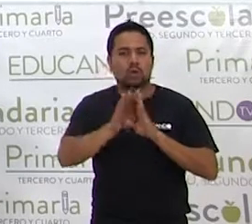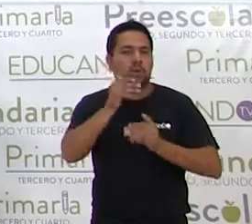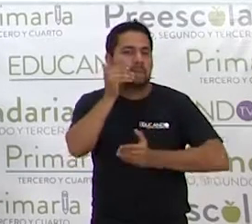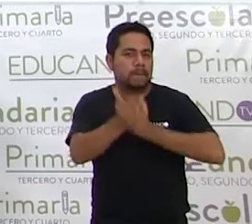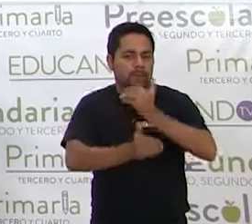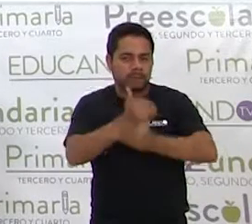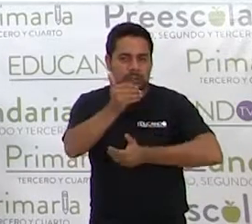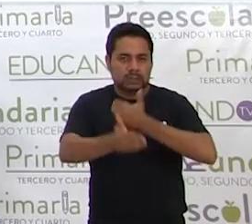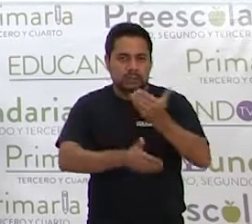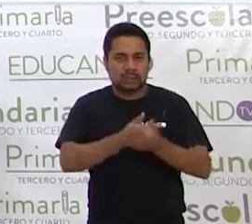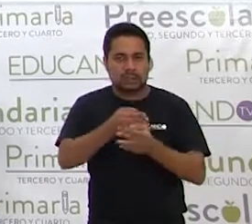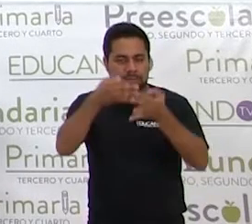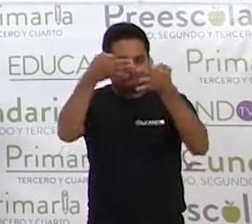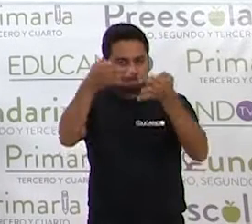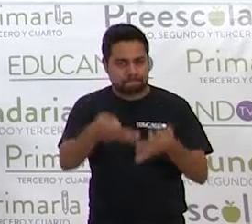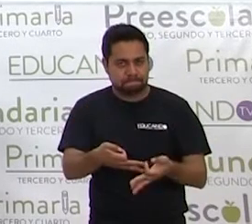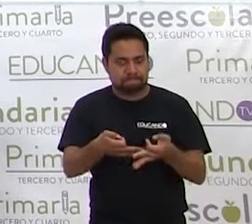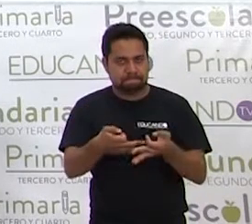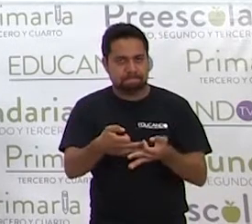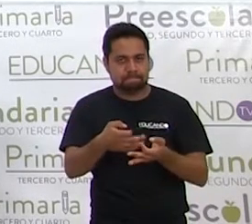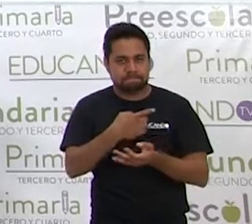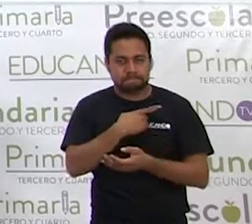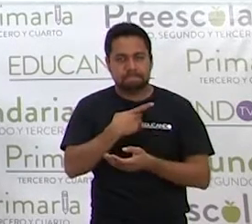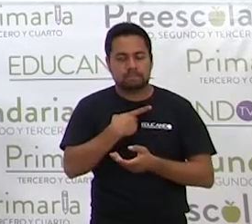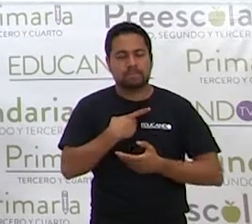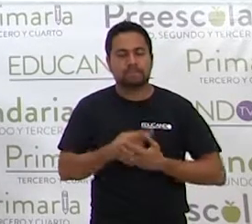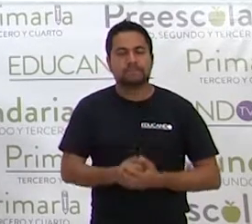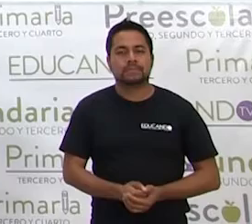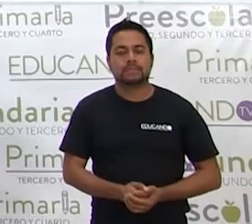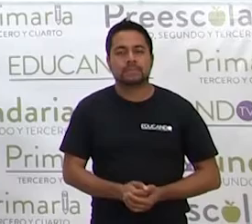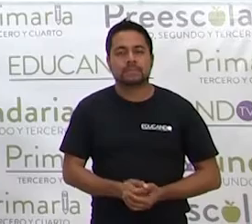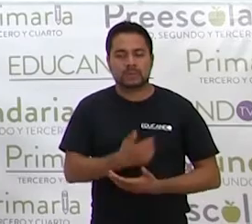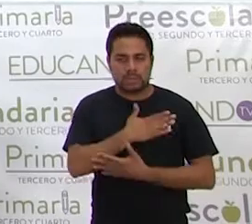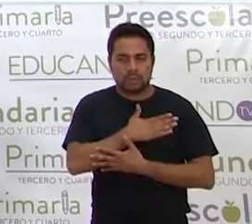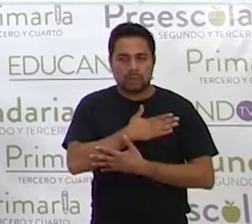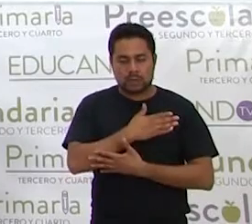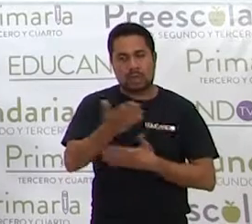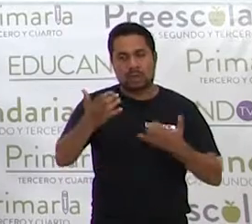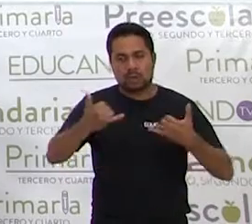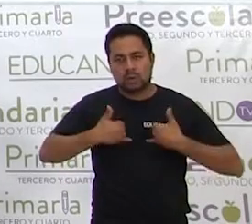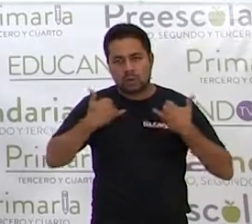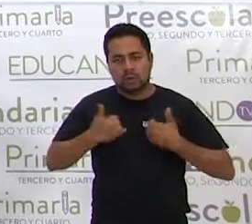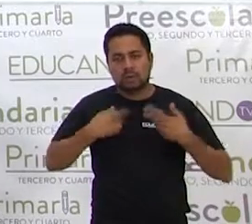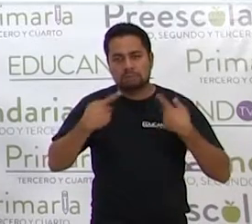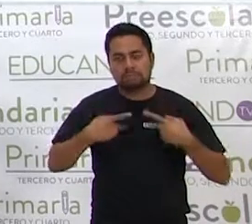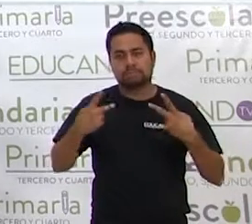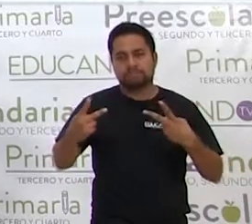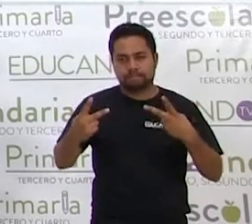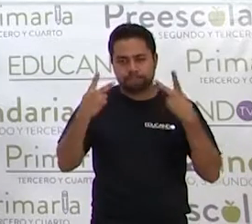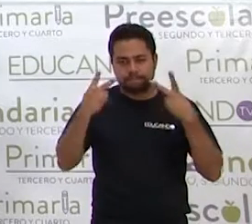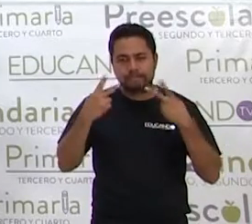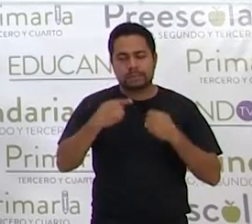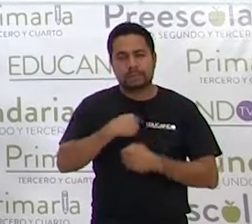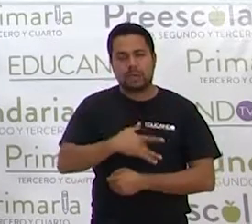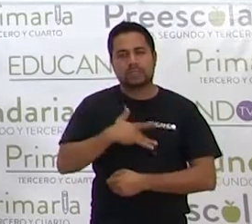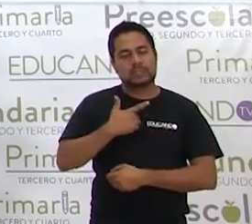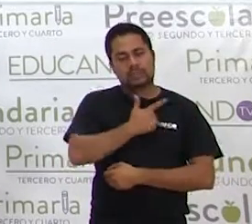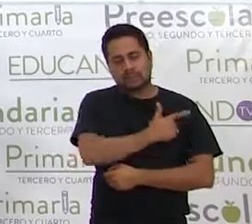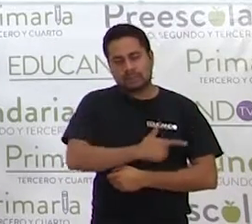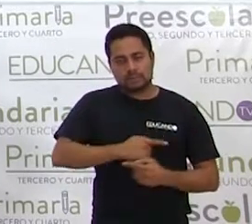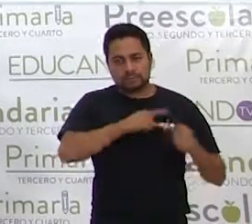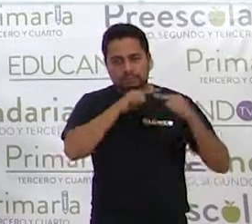procedimiento adecuado y buenos jóvenes este público televidente me dio mucho gusto